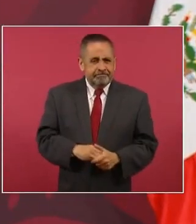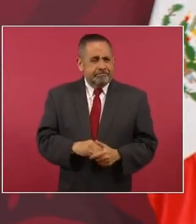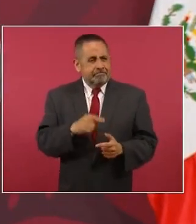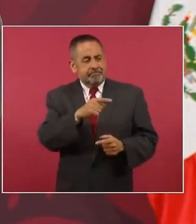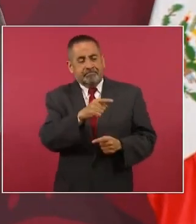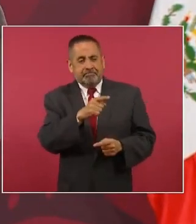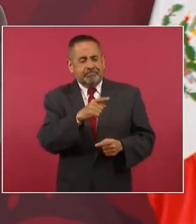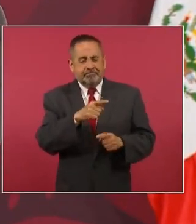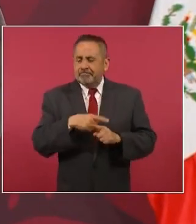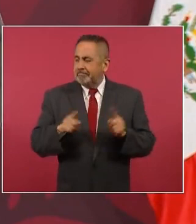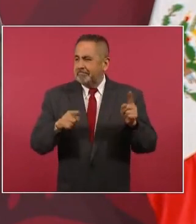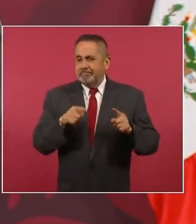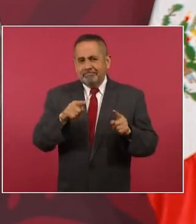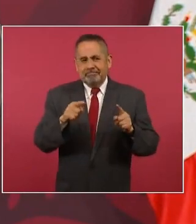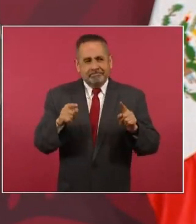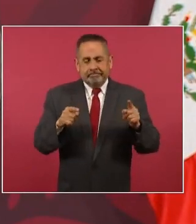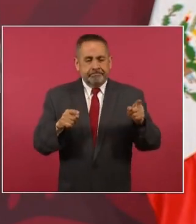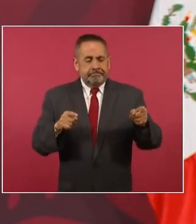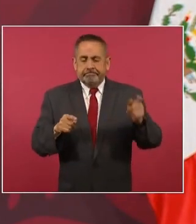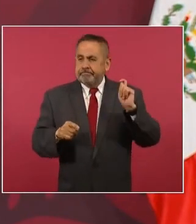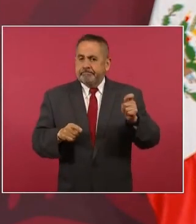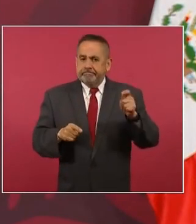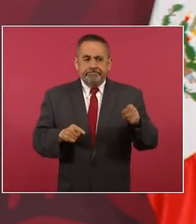en comparación de